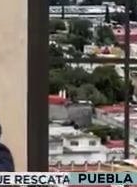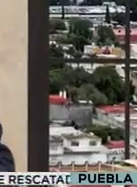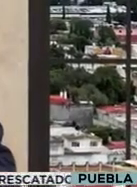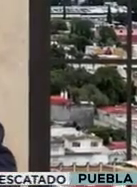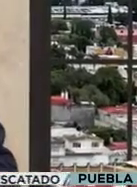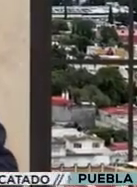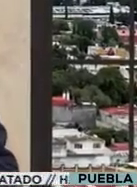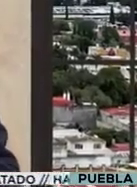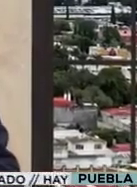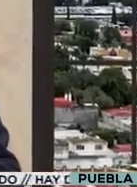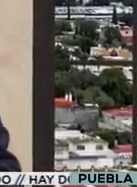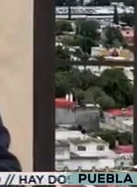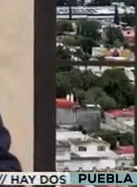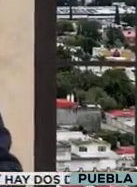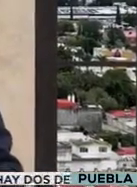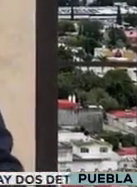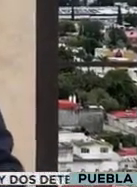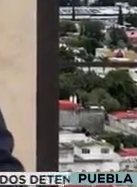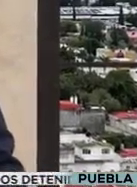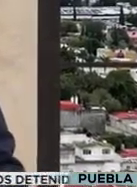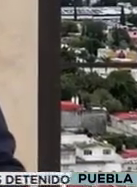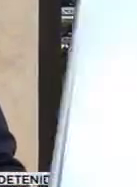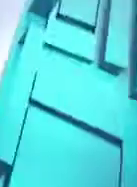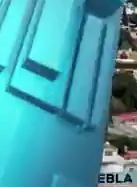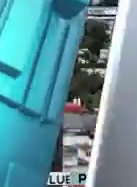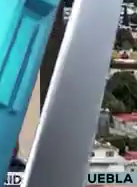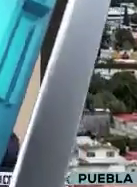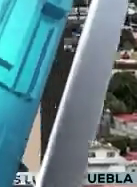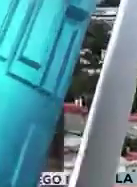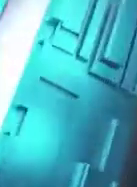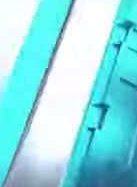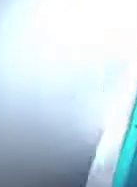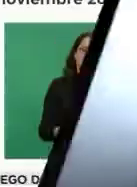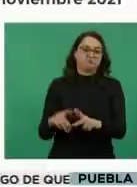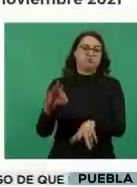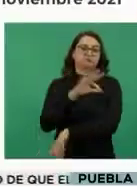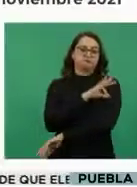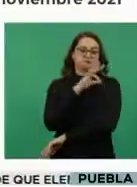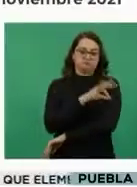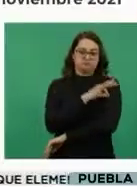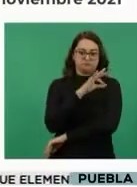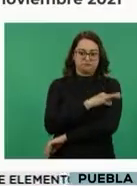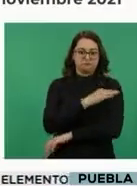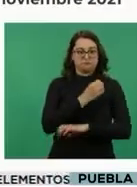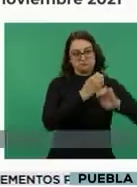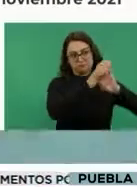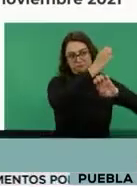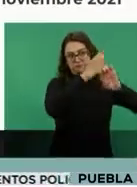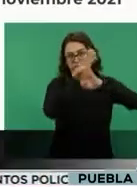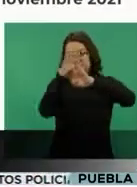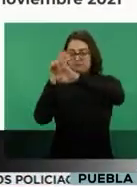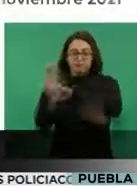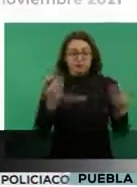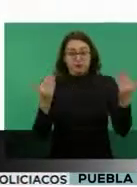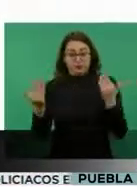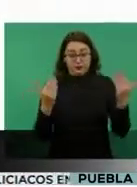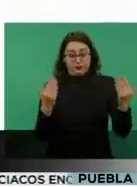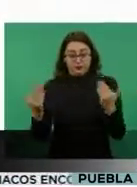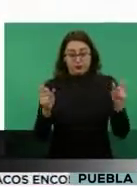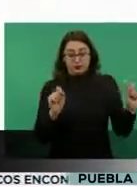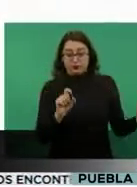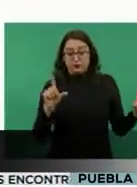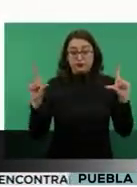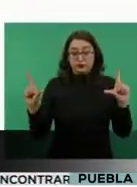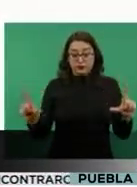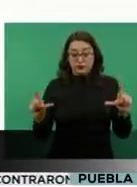Y esta mañana el presidente López Obrador anunció que al plan de vacunación se incorporan menores de 15 a